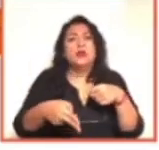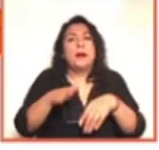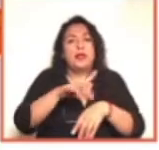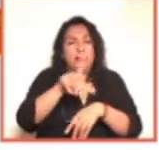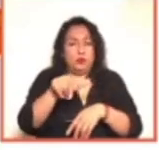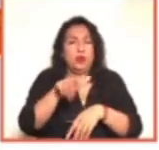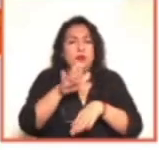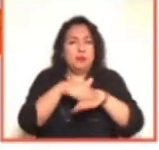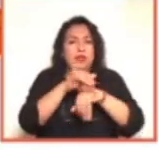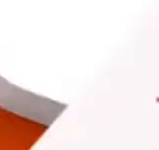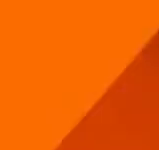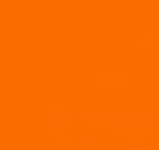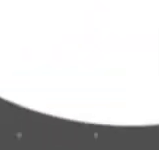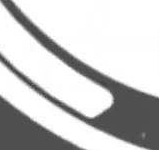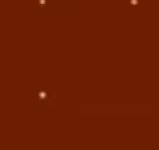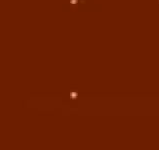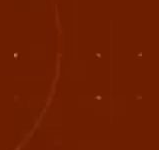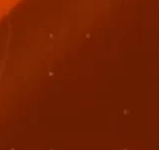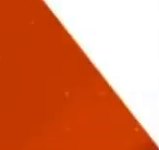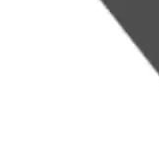regresar.